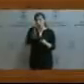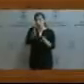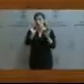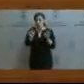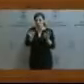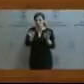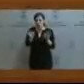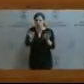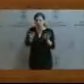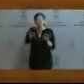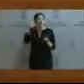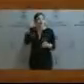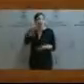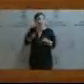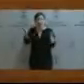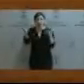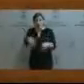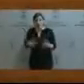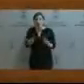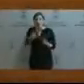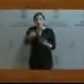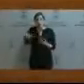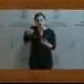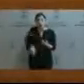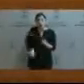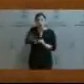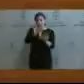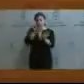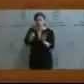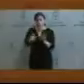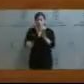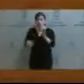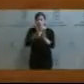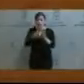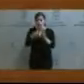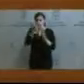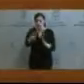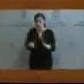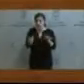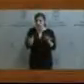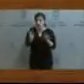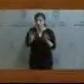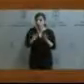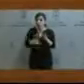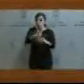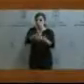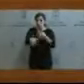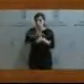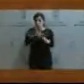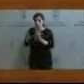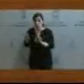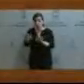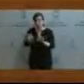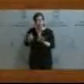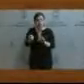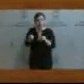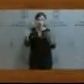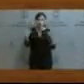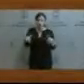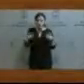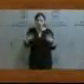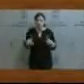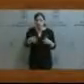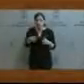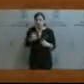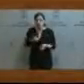mérito y la capacidad que no tener a profesionales seleccionados por ley. Luego, cuando aparece un proceso de selección, se llevan las manos a la cabeza. No